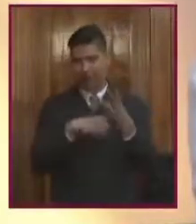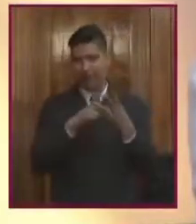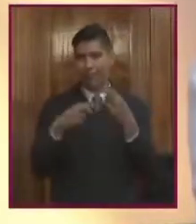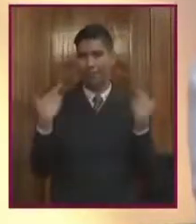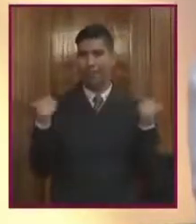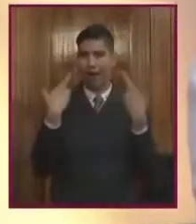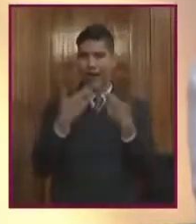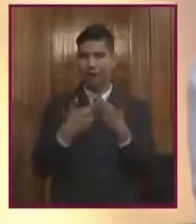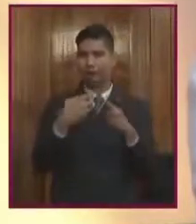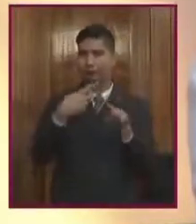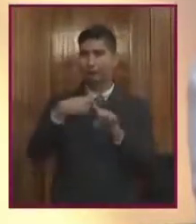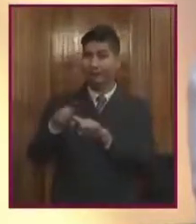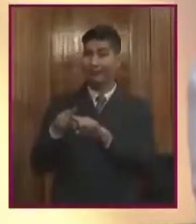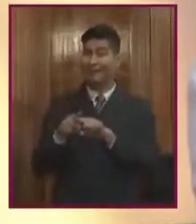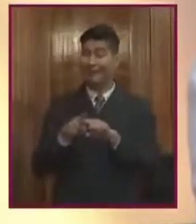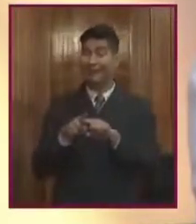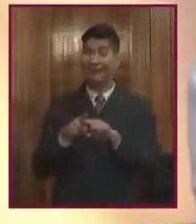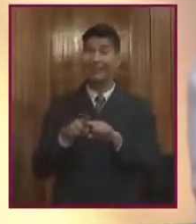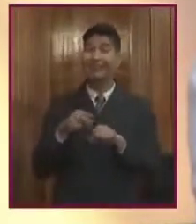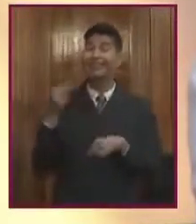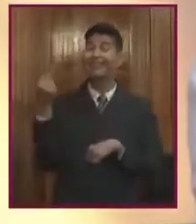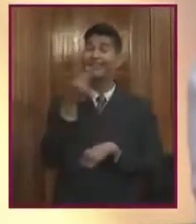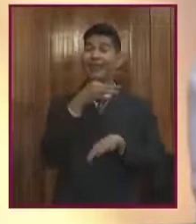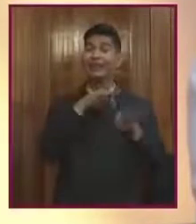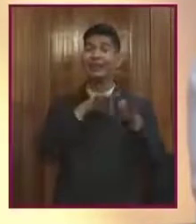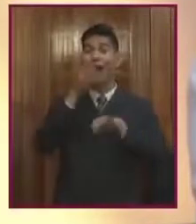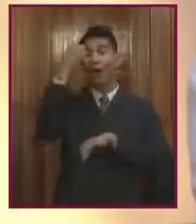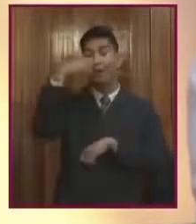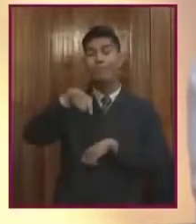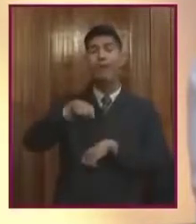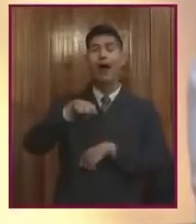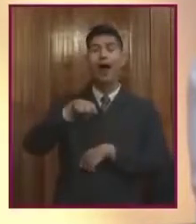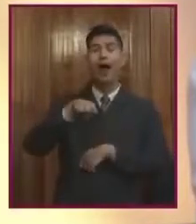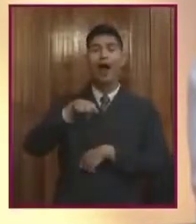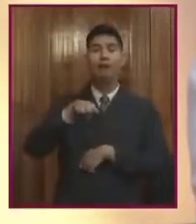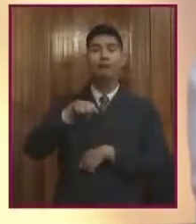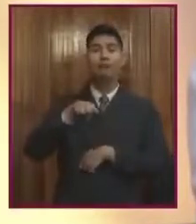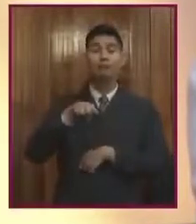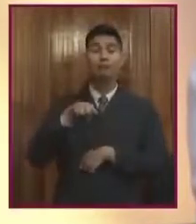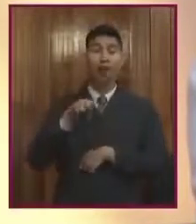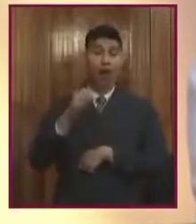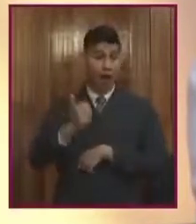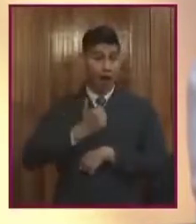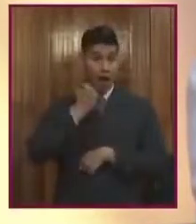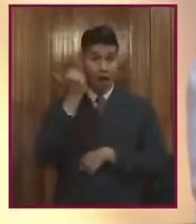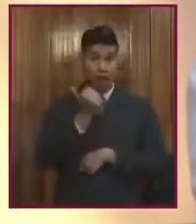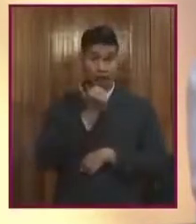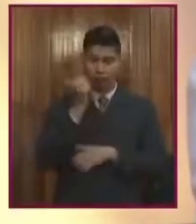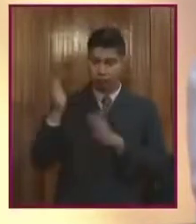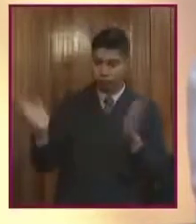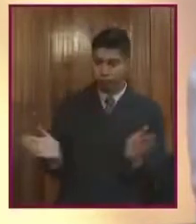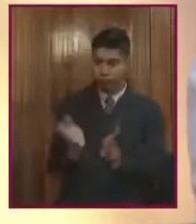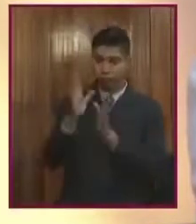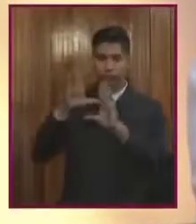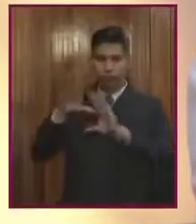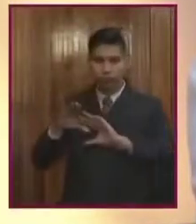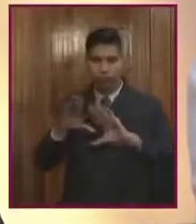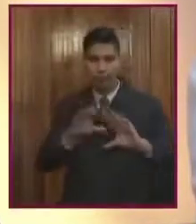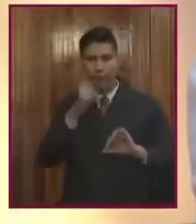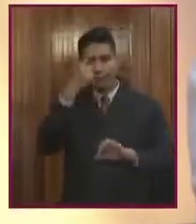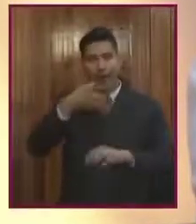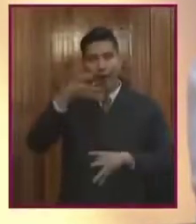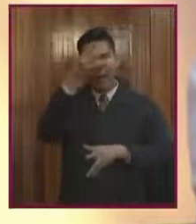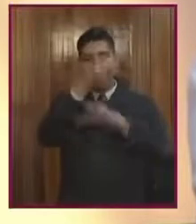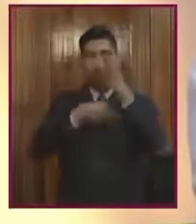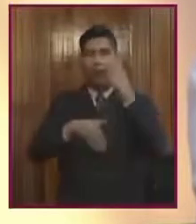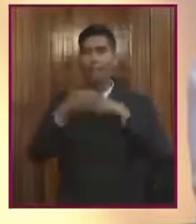sociales trabajen en pro de impulsar procesos de formación y de aprendizaje en sus